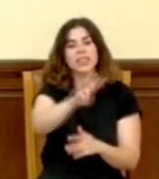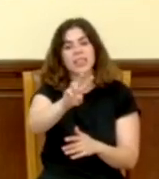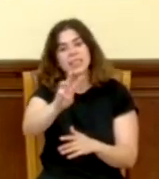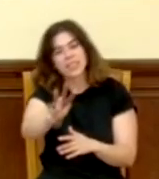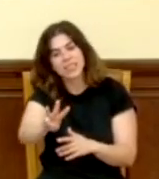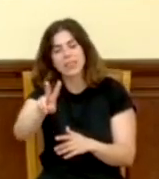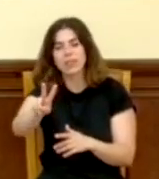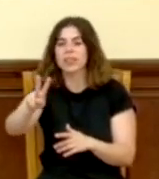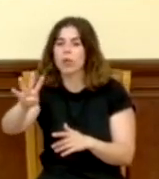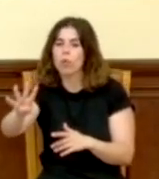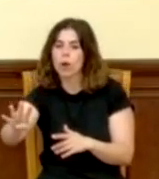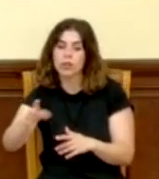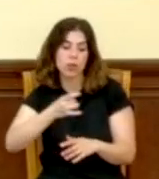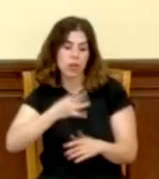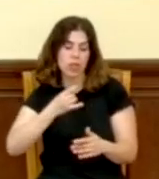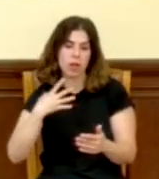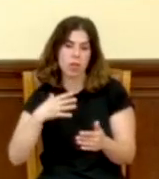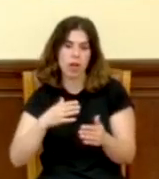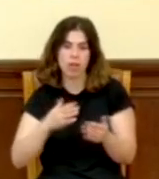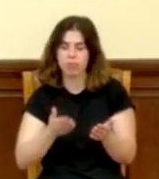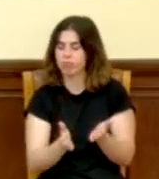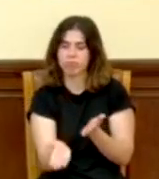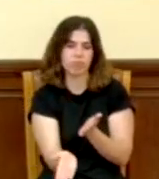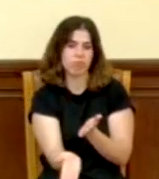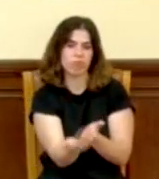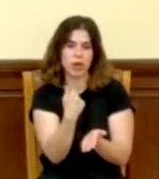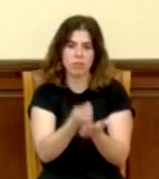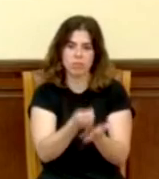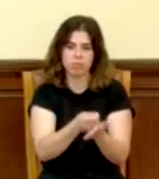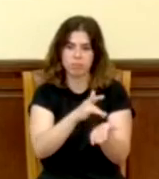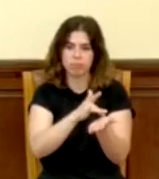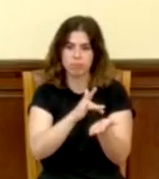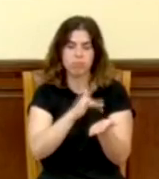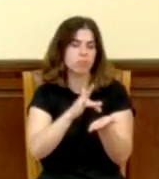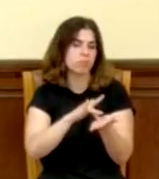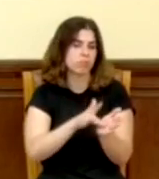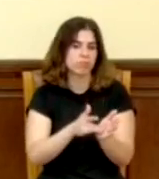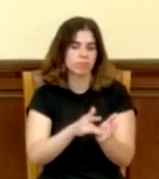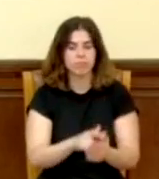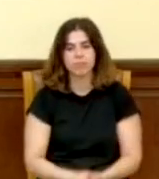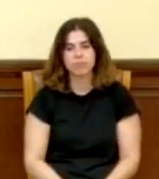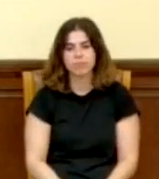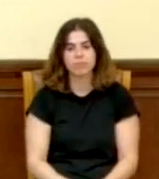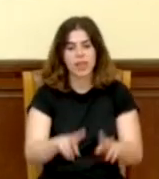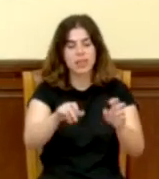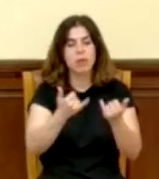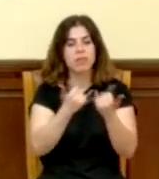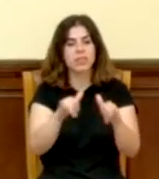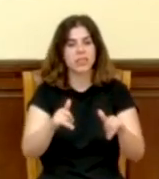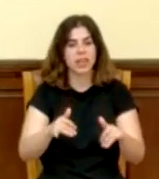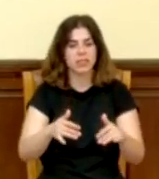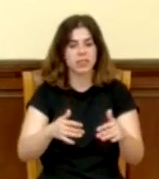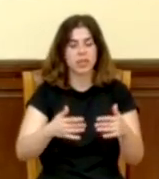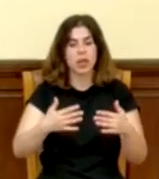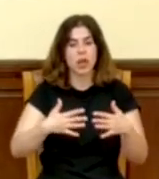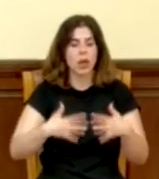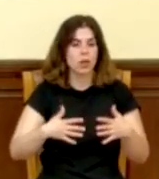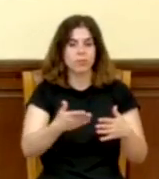esa deuda pendiente. Y en el caso correspondiente a festejos populares, el importe de